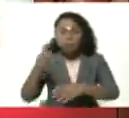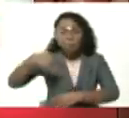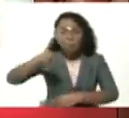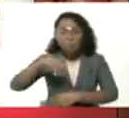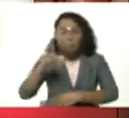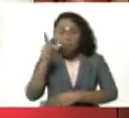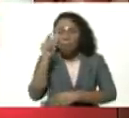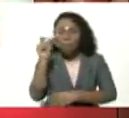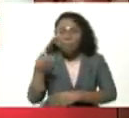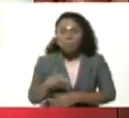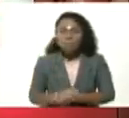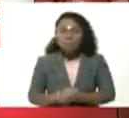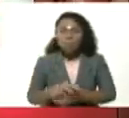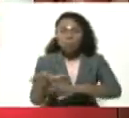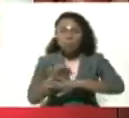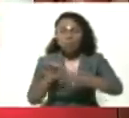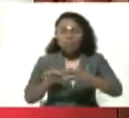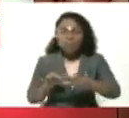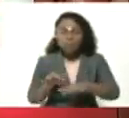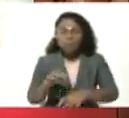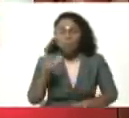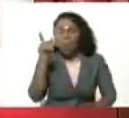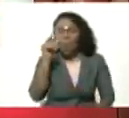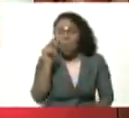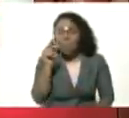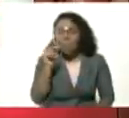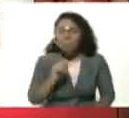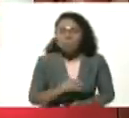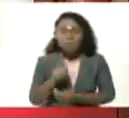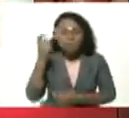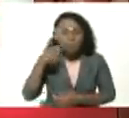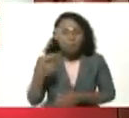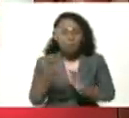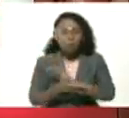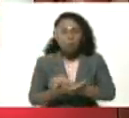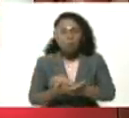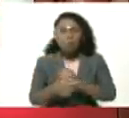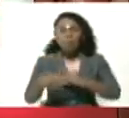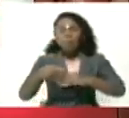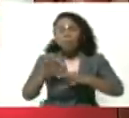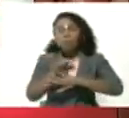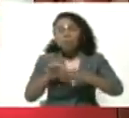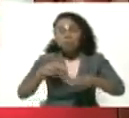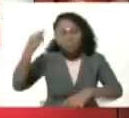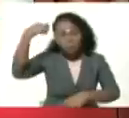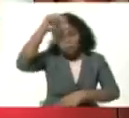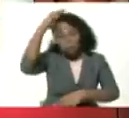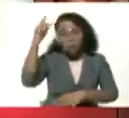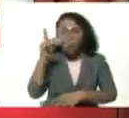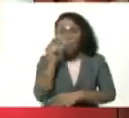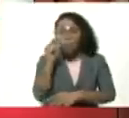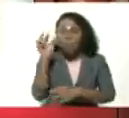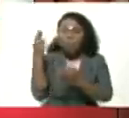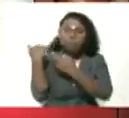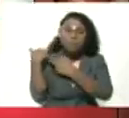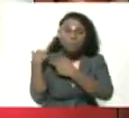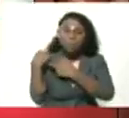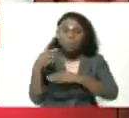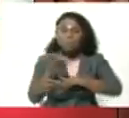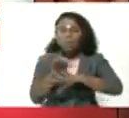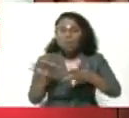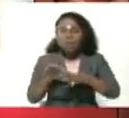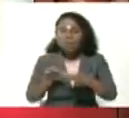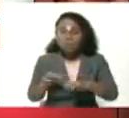Municipio Sucre, José Vicente Rangel. Municipio Urdaneta, Jonathan Herrera. Municipio Zamora,